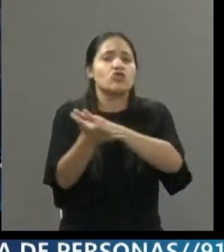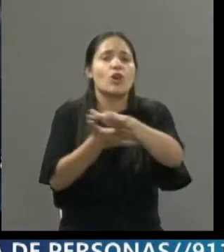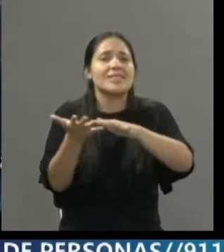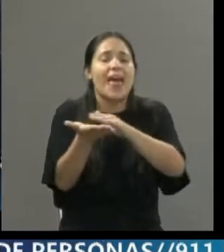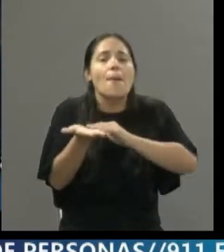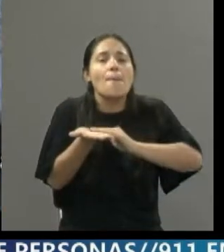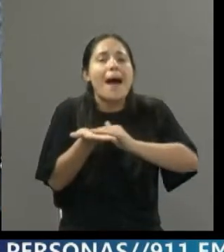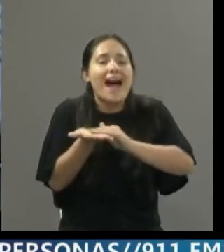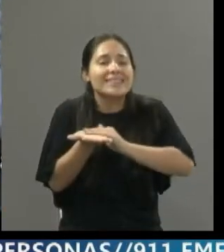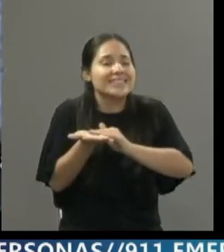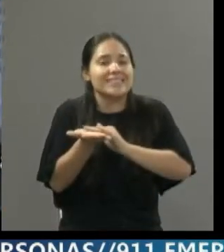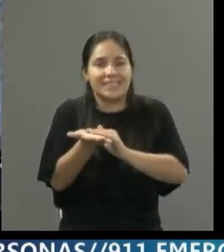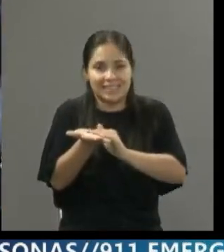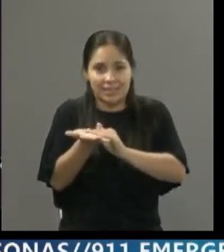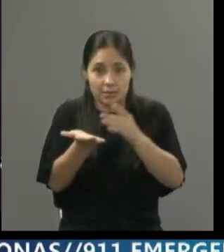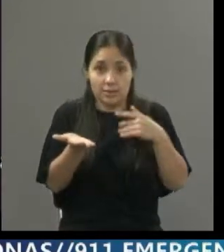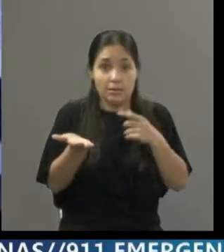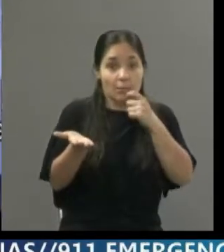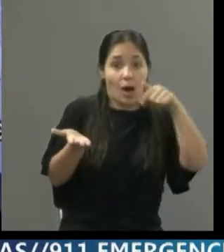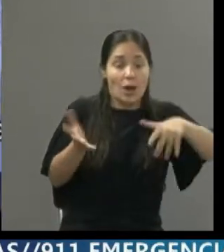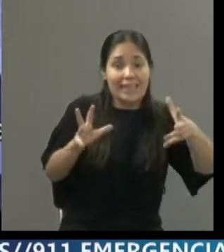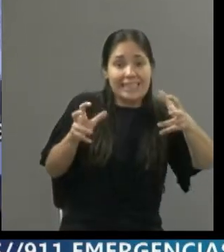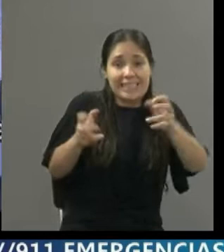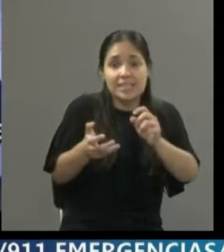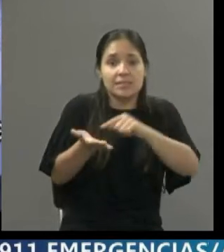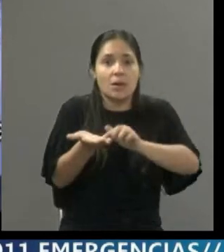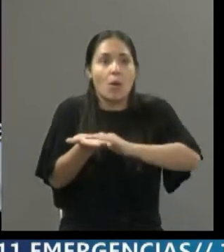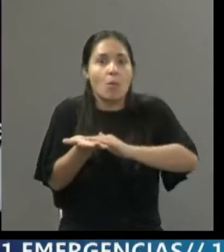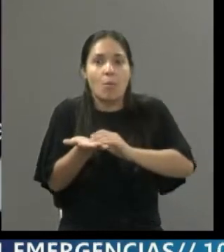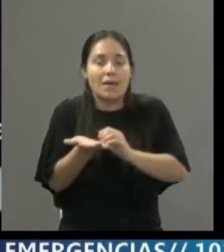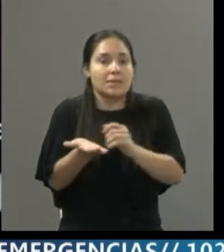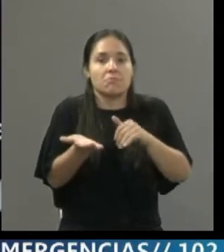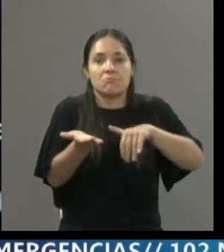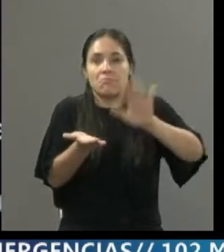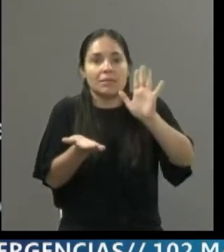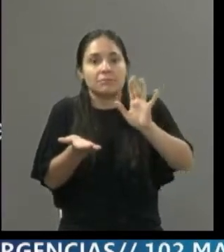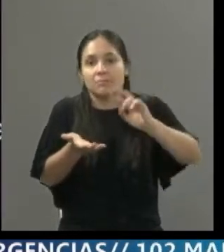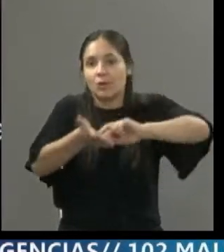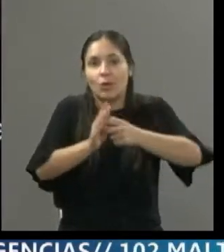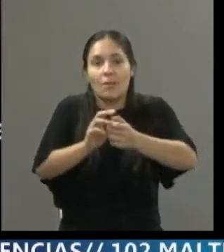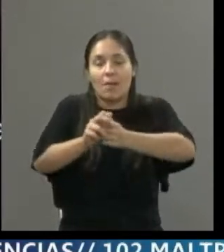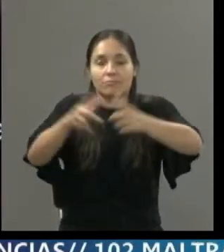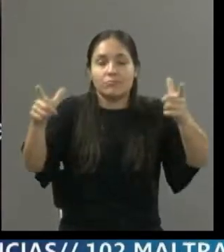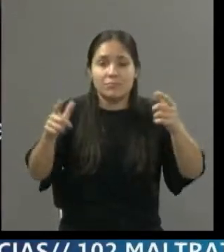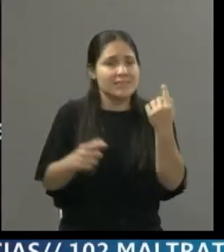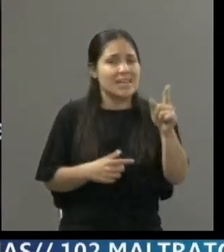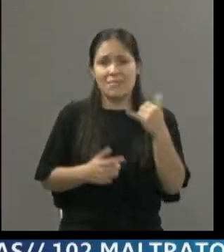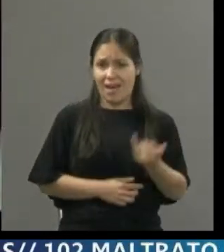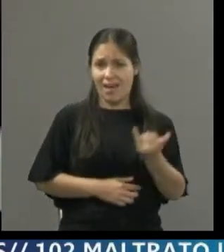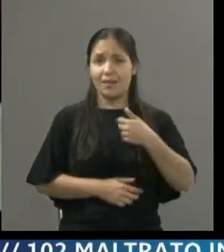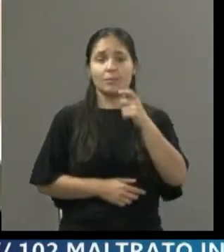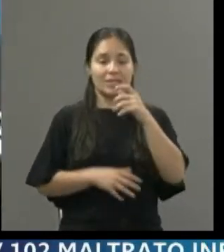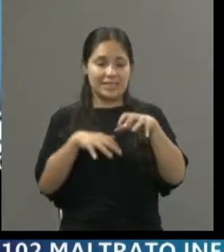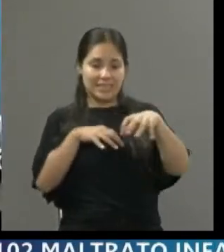momento de crisis profunda se visibilizan más, pero que siempre estuvieron, ¿no? Pensemos en la vulnerabilidad de